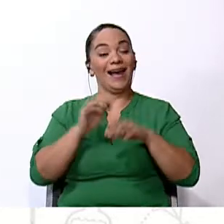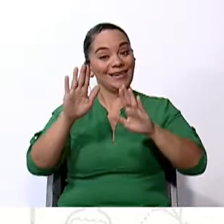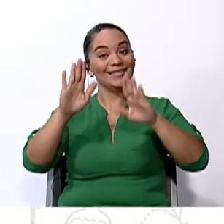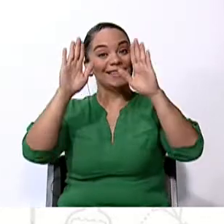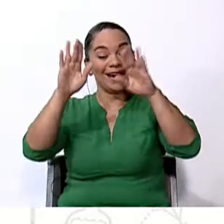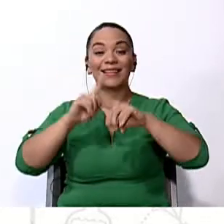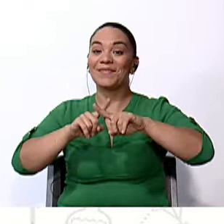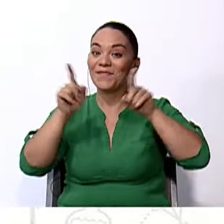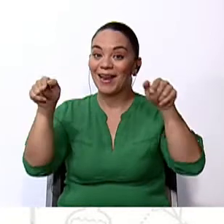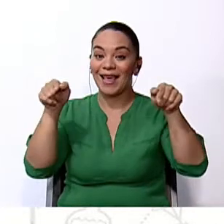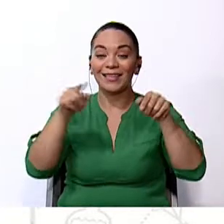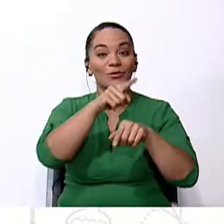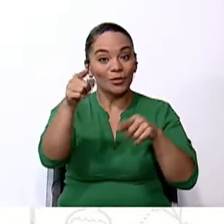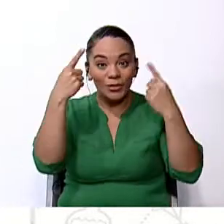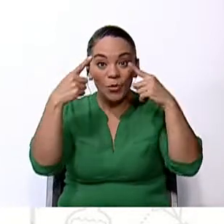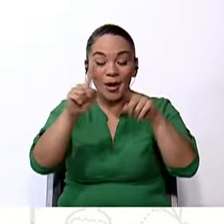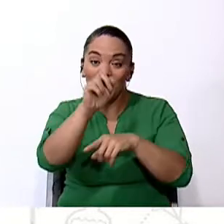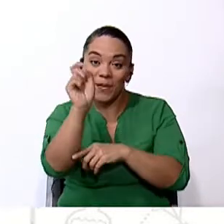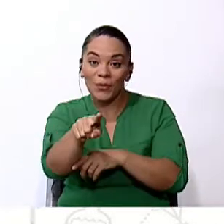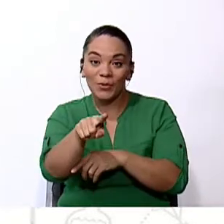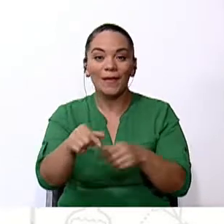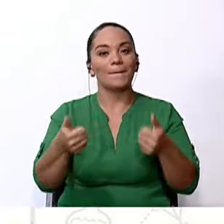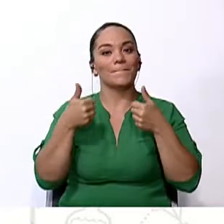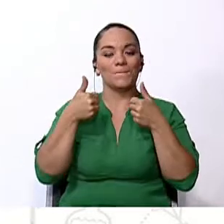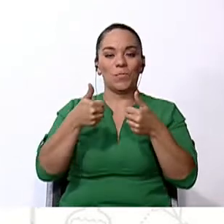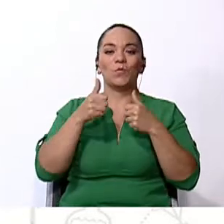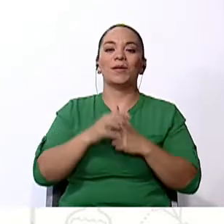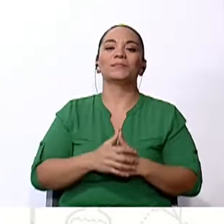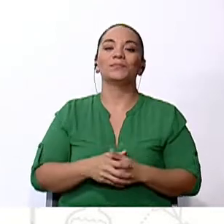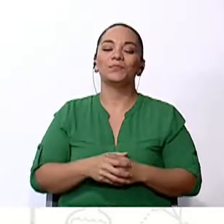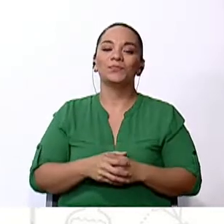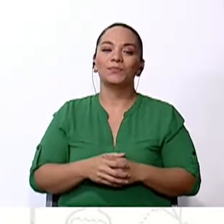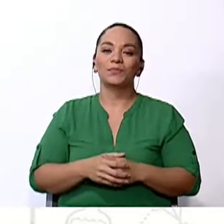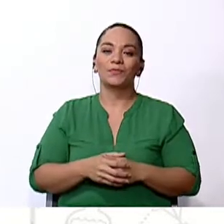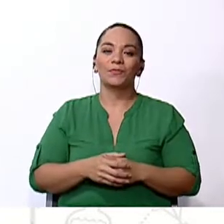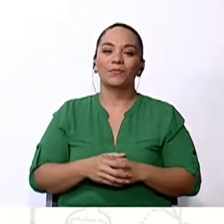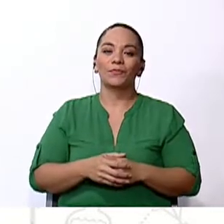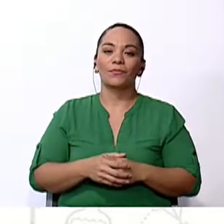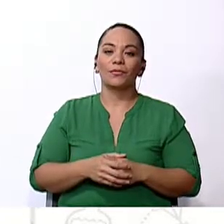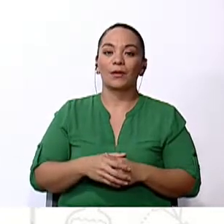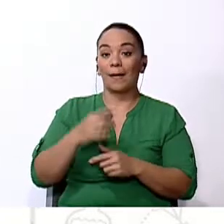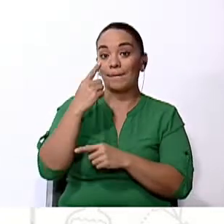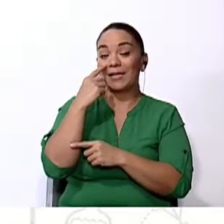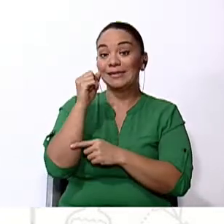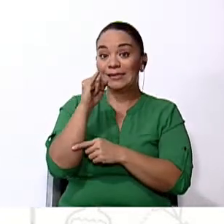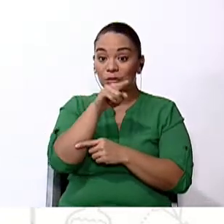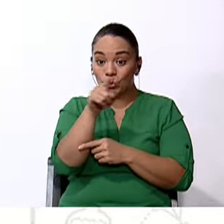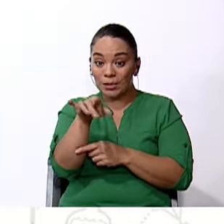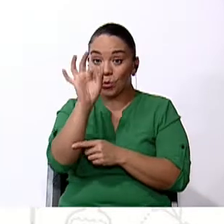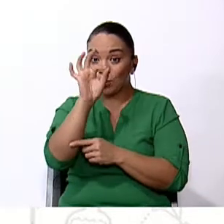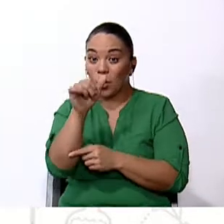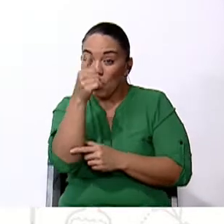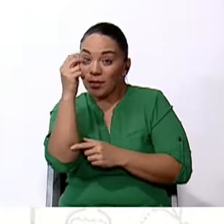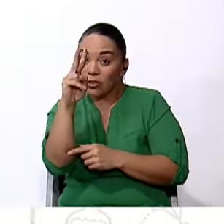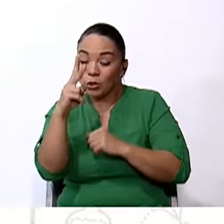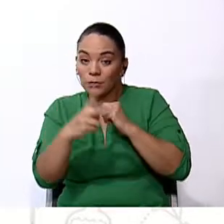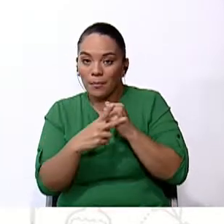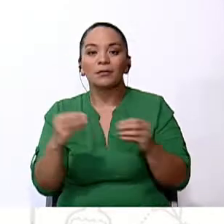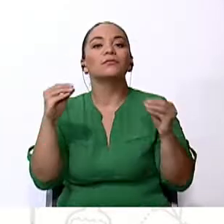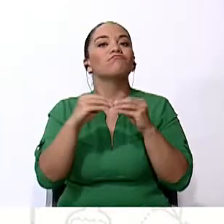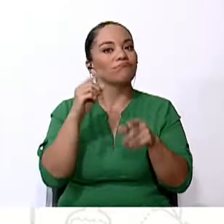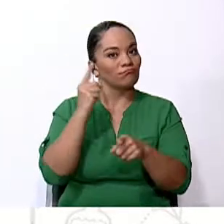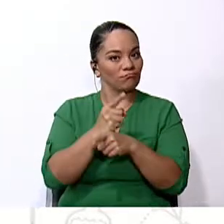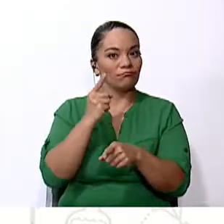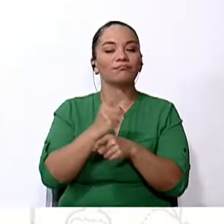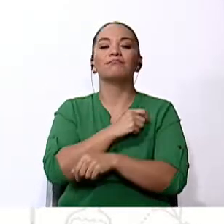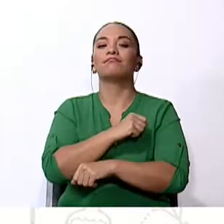¡Excelente! ¡Lo lograron! ¡Muy bien! Pero si ustedes encontraron dos más, es correcto. Es